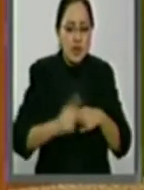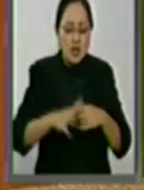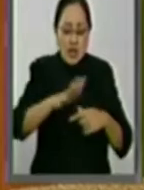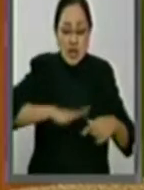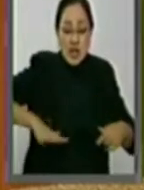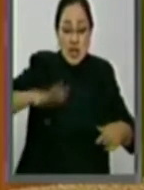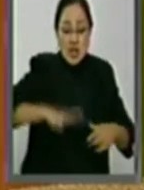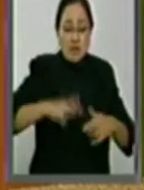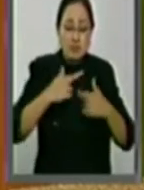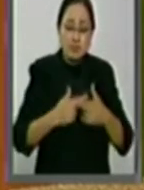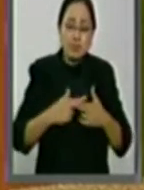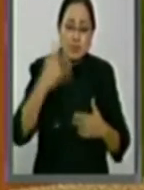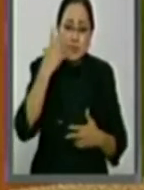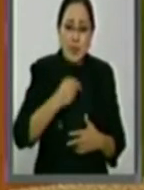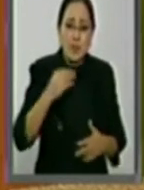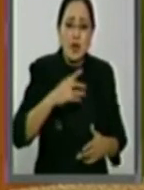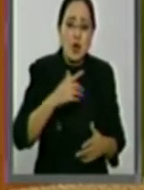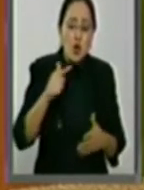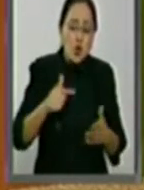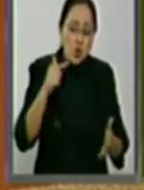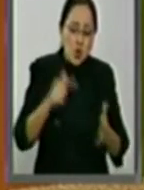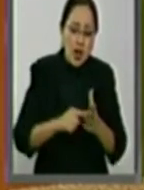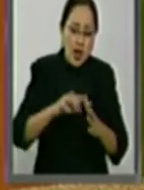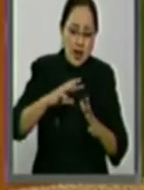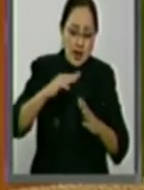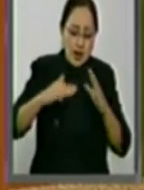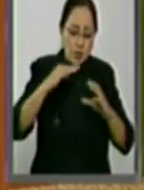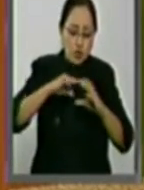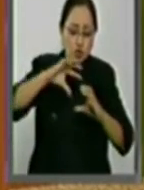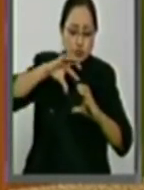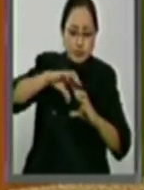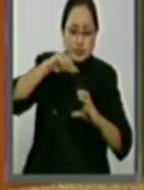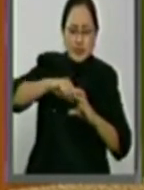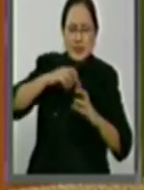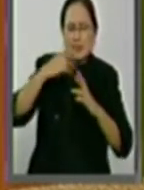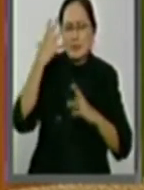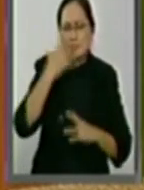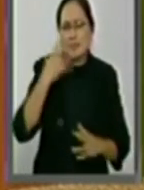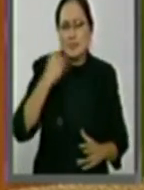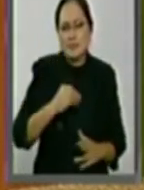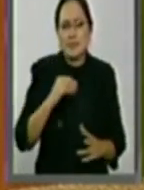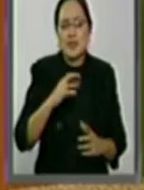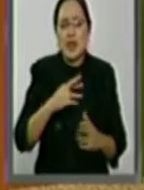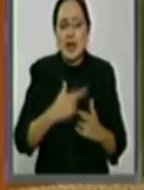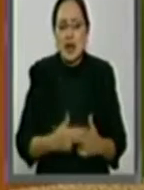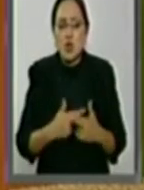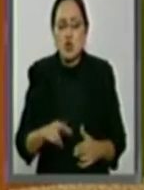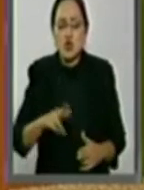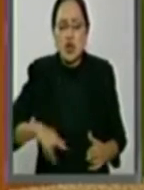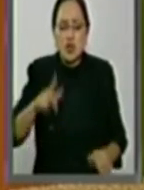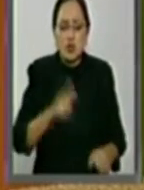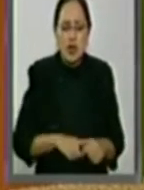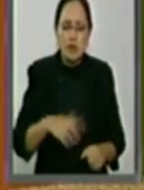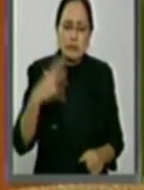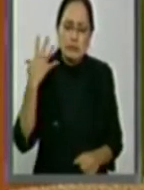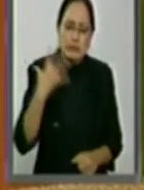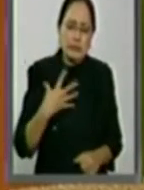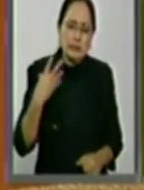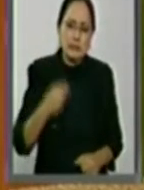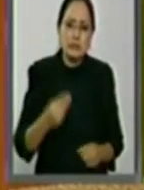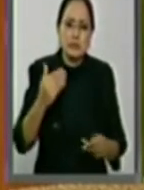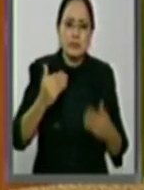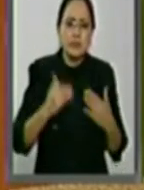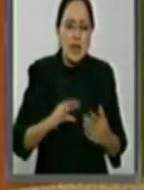ubicación geográfica privilegiada, con recursos naturales y un clima privilegiado y